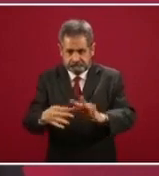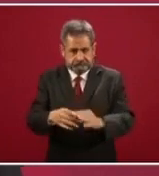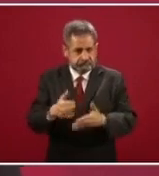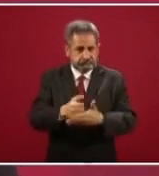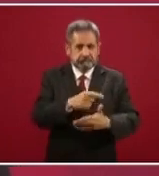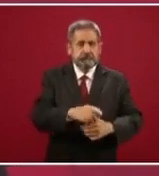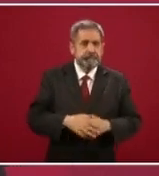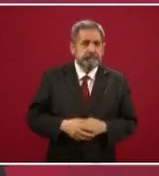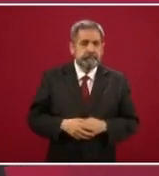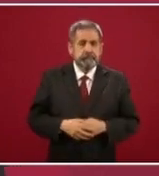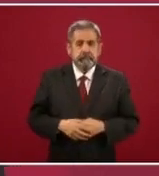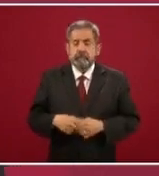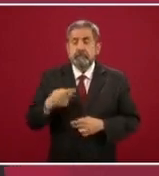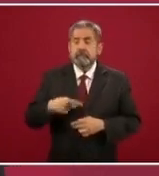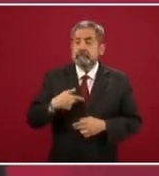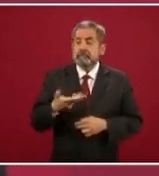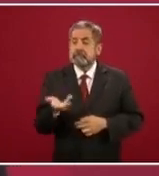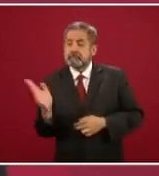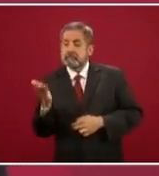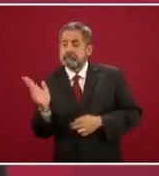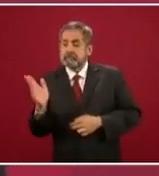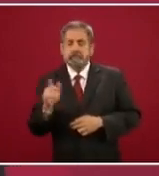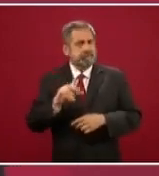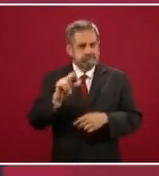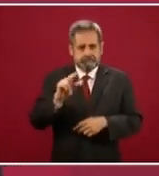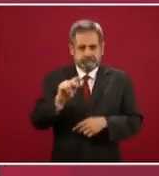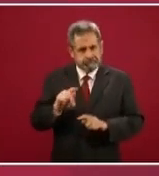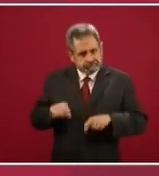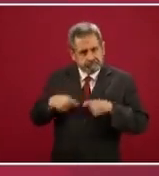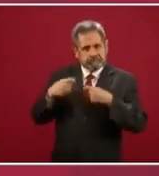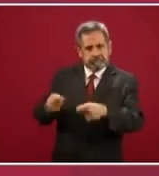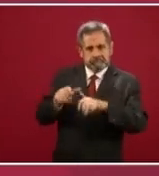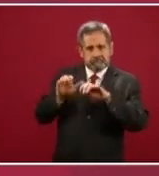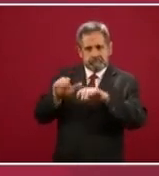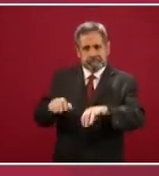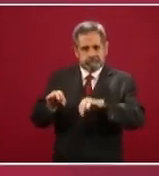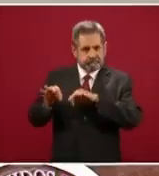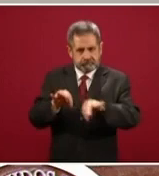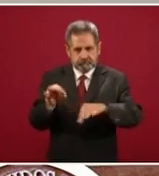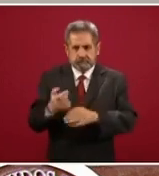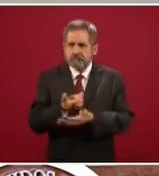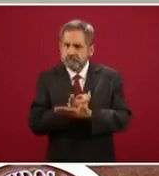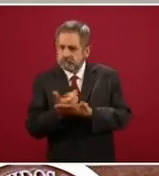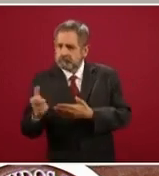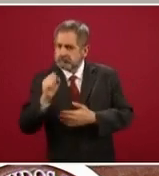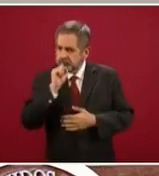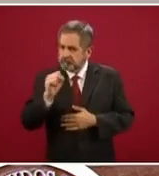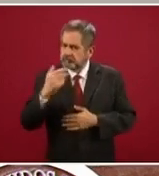que no haya desempleo, que haya buenos salarios,